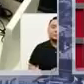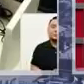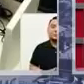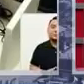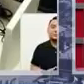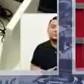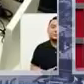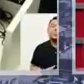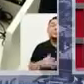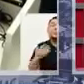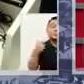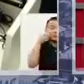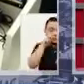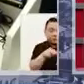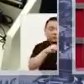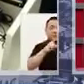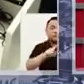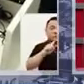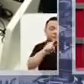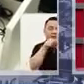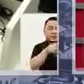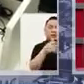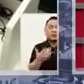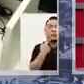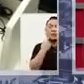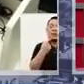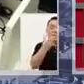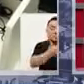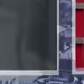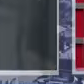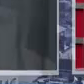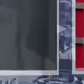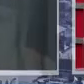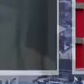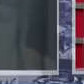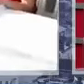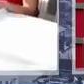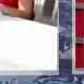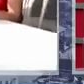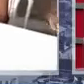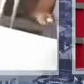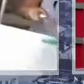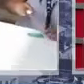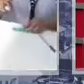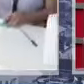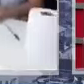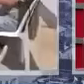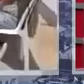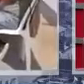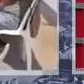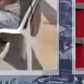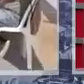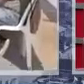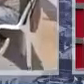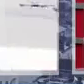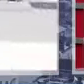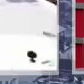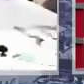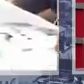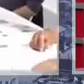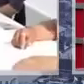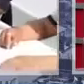la primera vuelta. Sí, desde la primera vuelta. Porque alguien que tenía 1% no puede aparecer